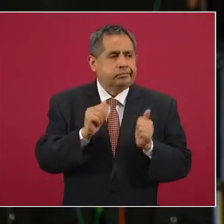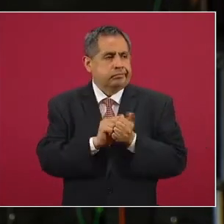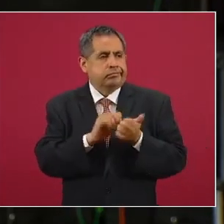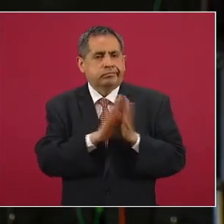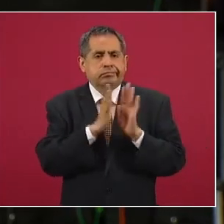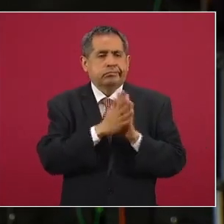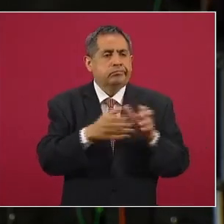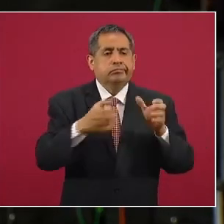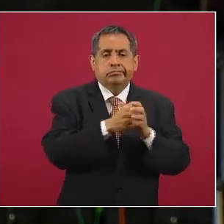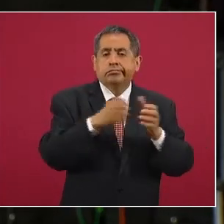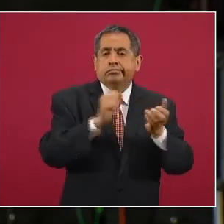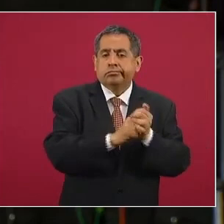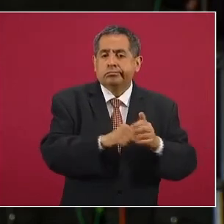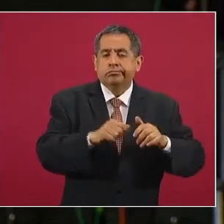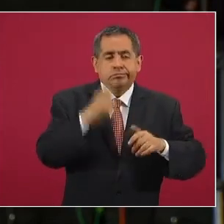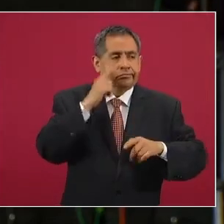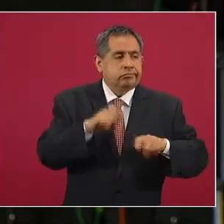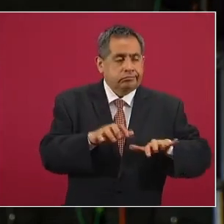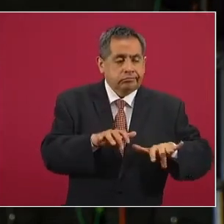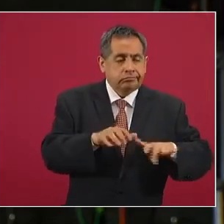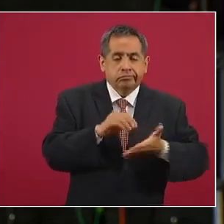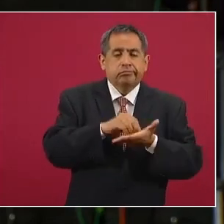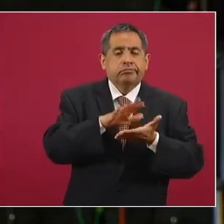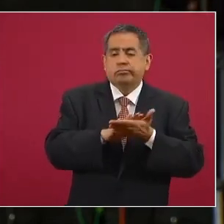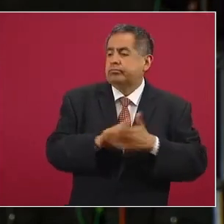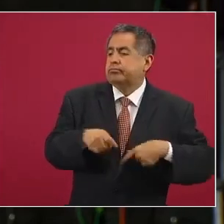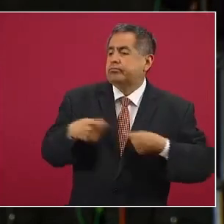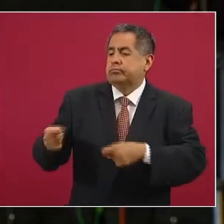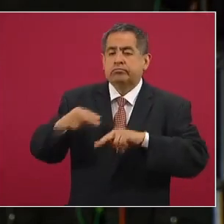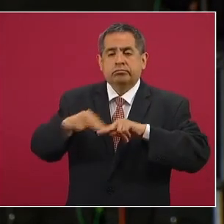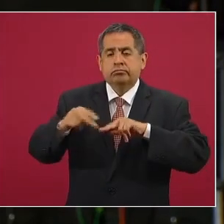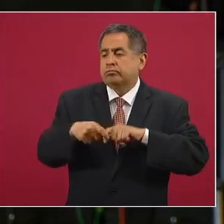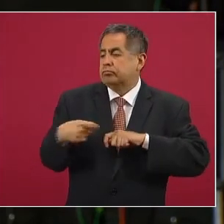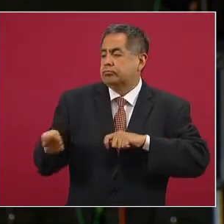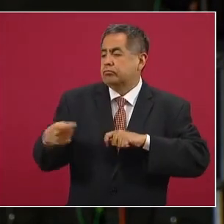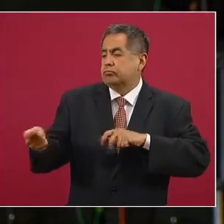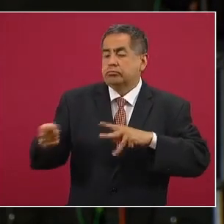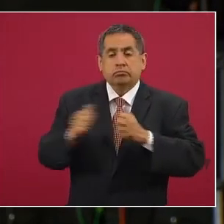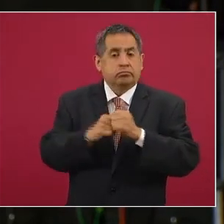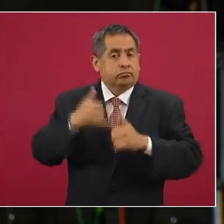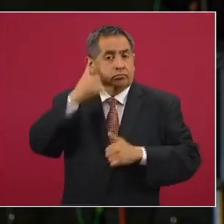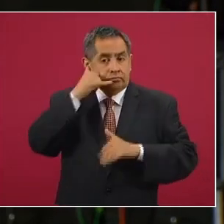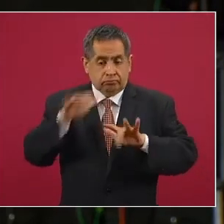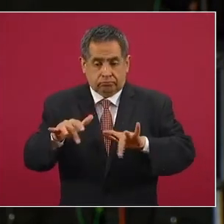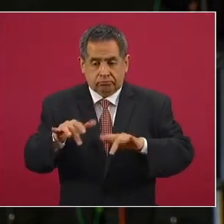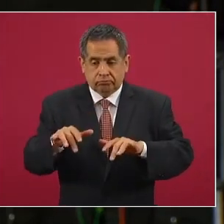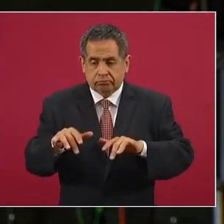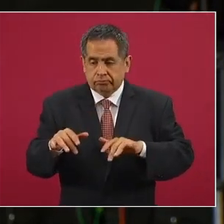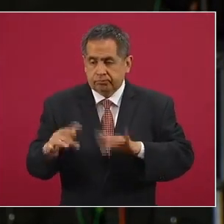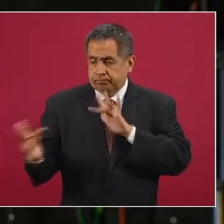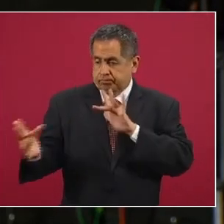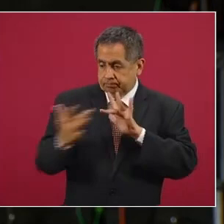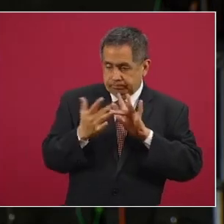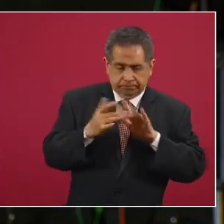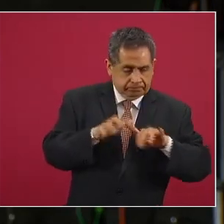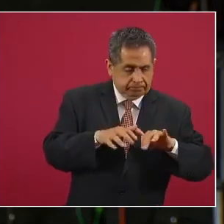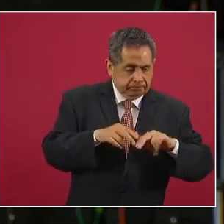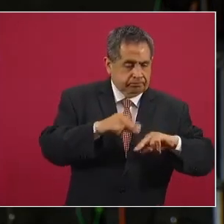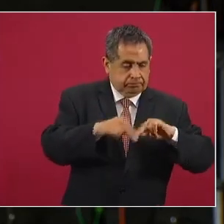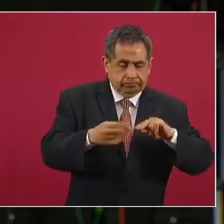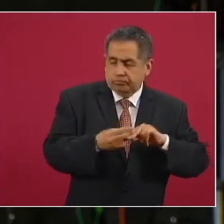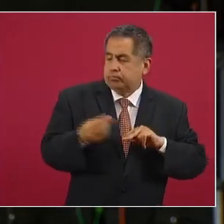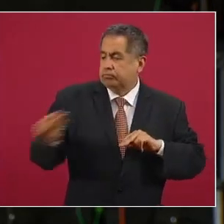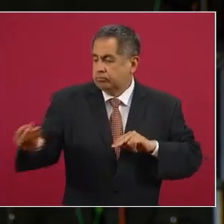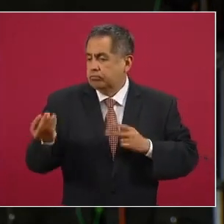acceso al sistema para otorgar citas a través de la aplicación telefónica OfferUp, donde encontrará usted